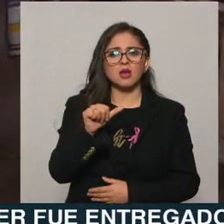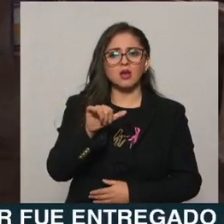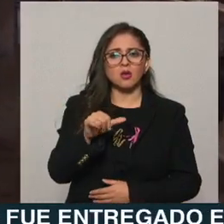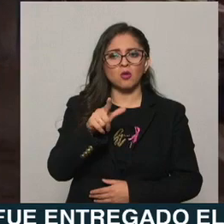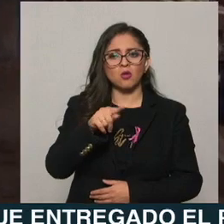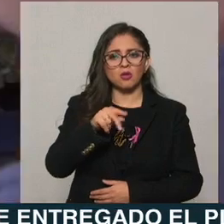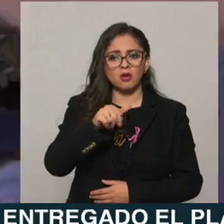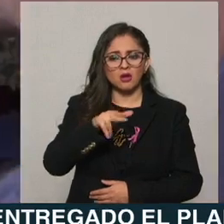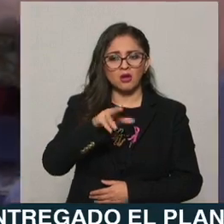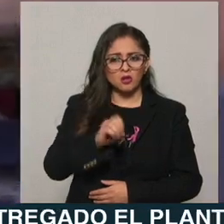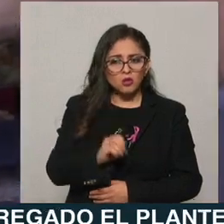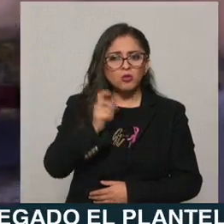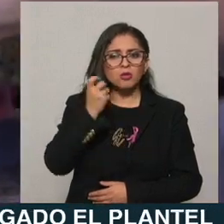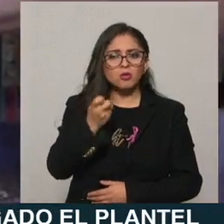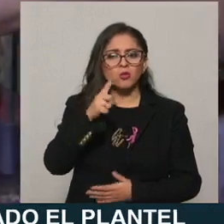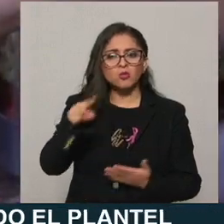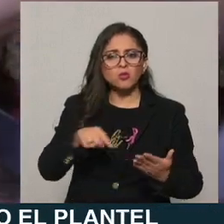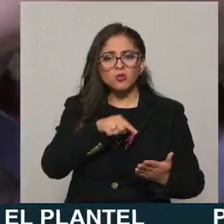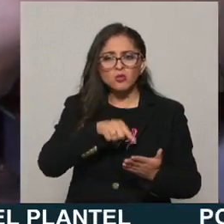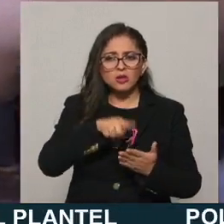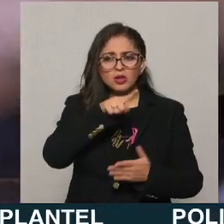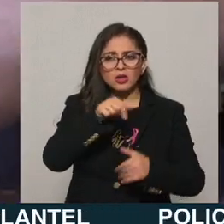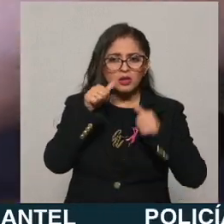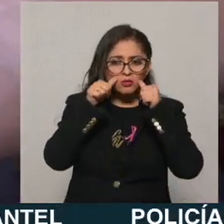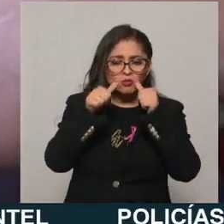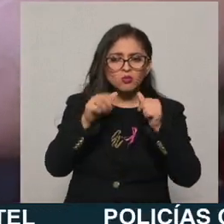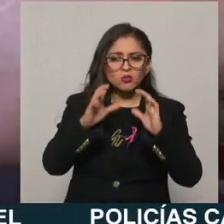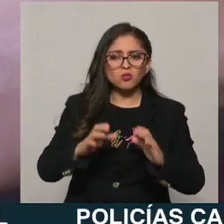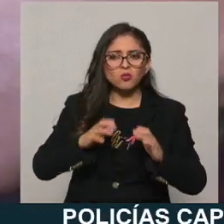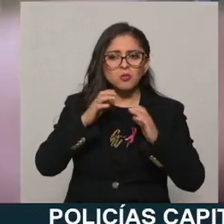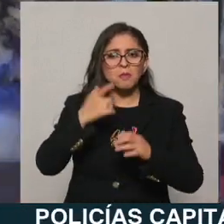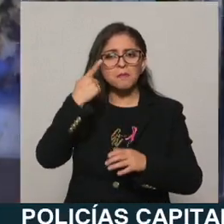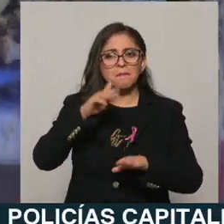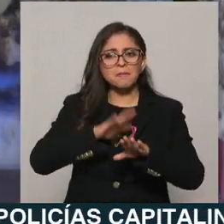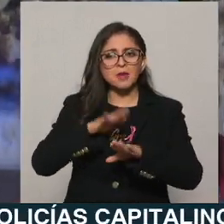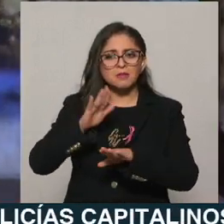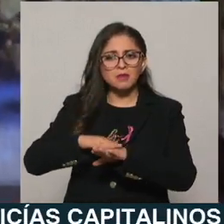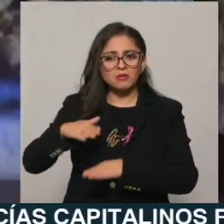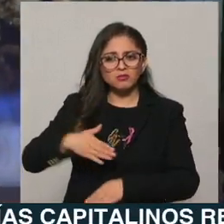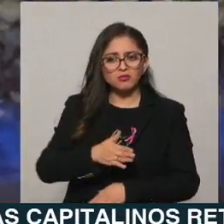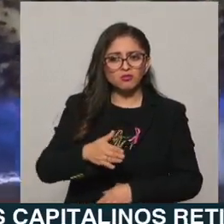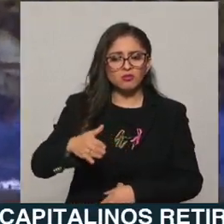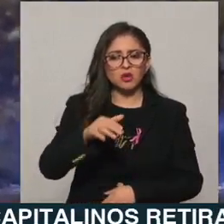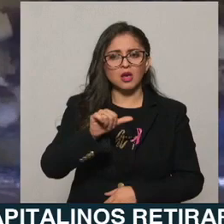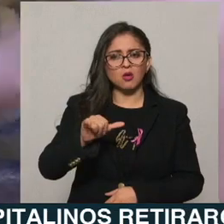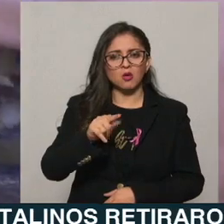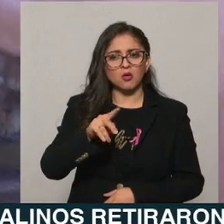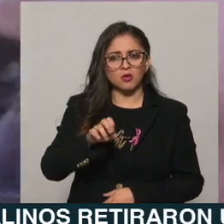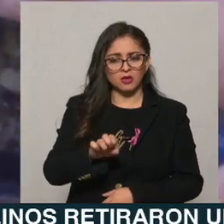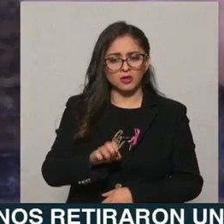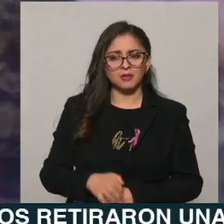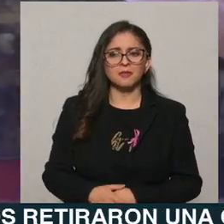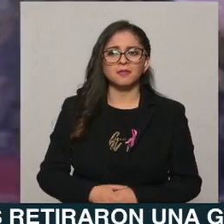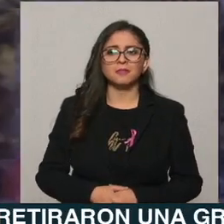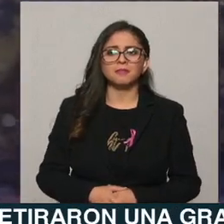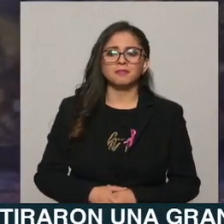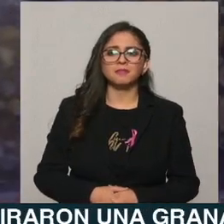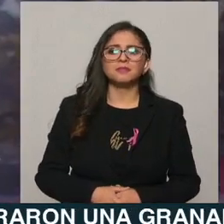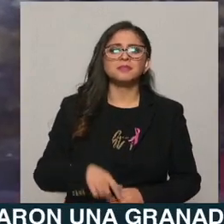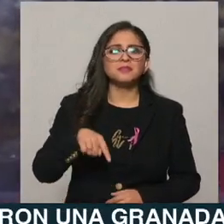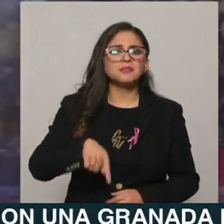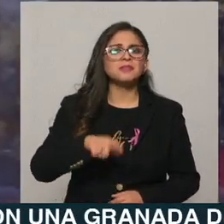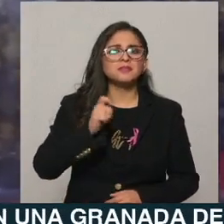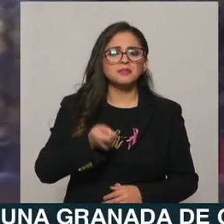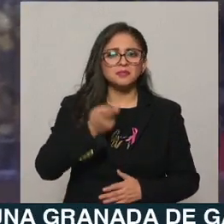Casita de Axolotl, un centro dedicado a la conservación y reproducción de esta especie. Lo que se pretende de entrada con proyectos